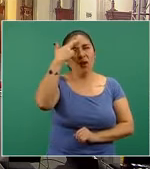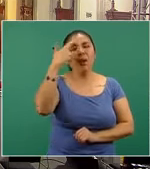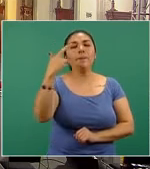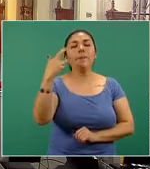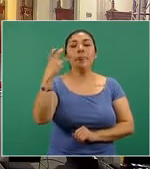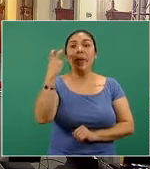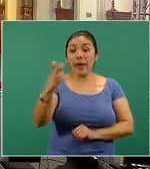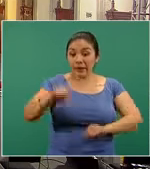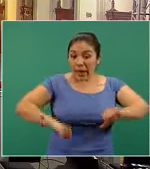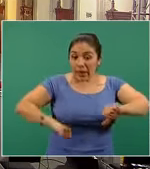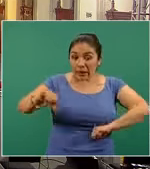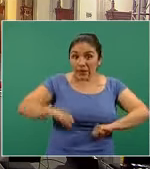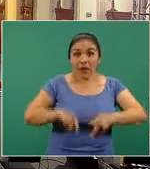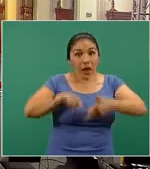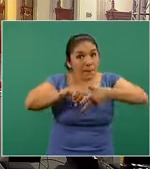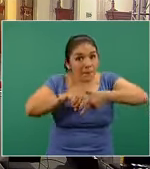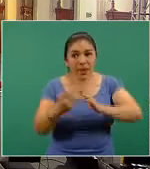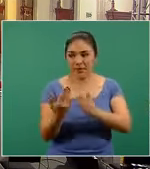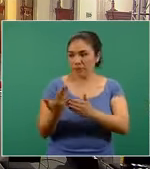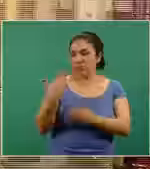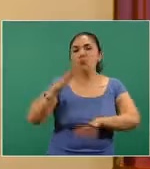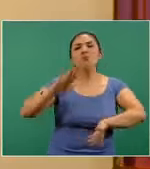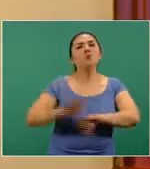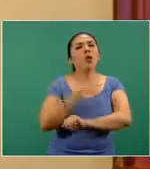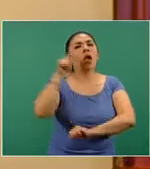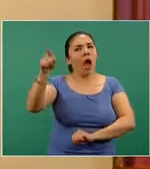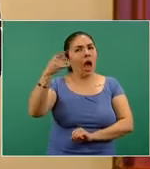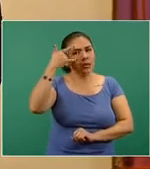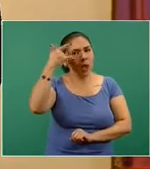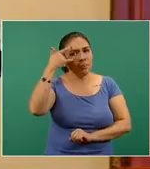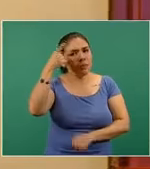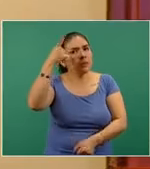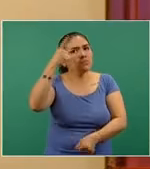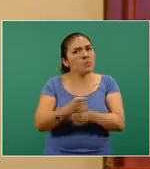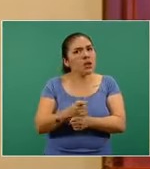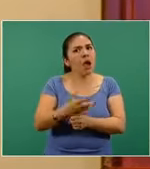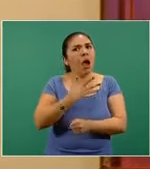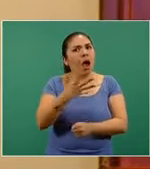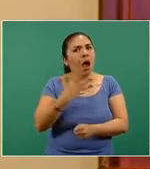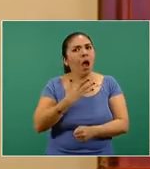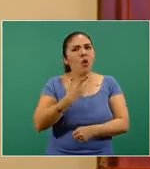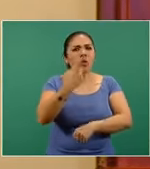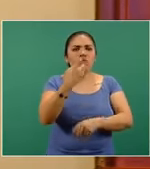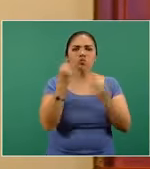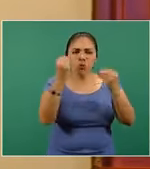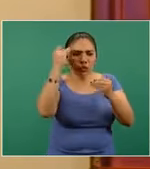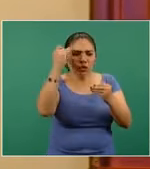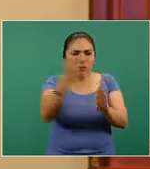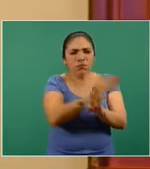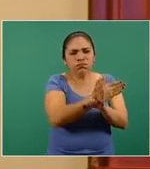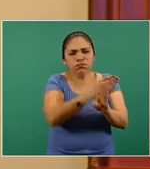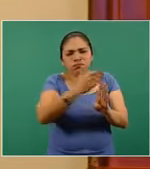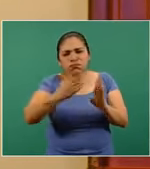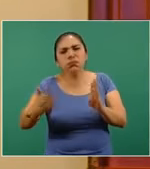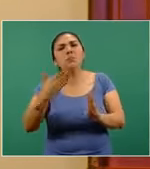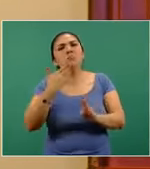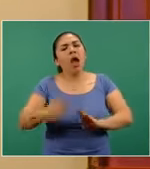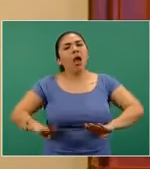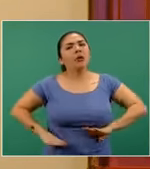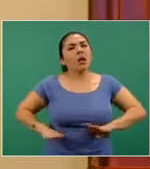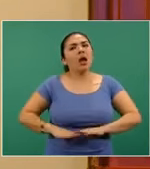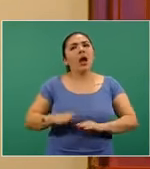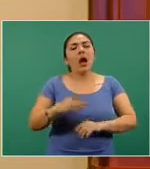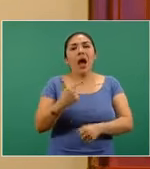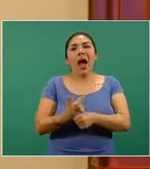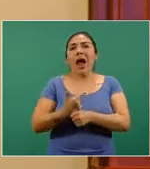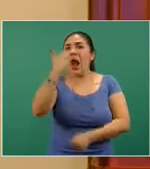esta actividad se inició dado que el estado de Campeche es el que tenía por varias semanas la condición de riesgo